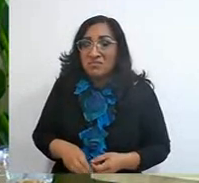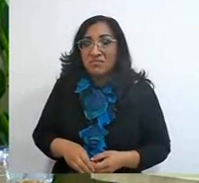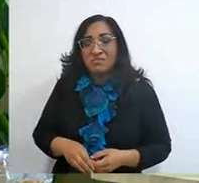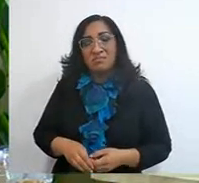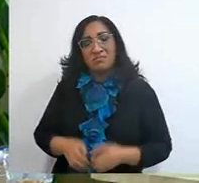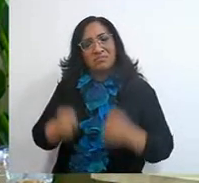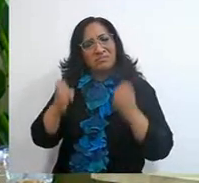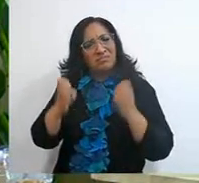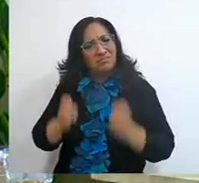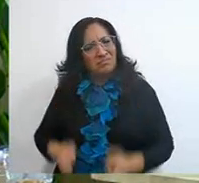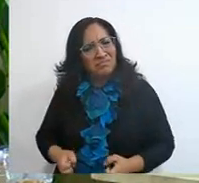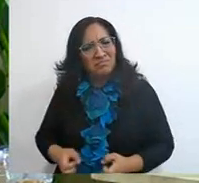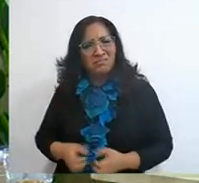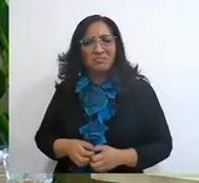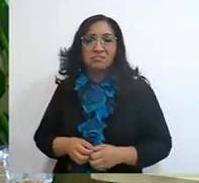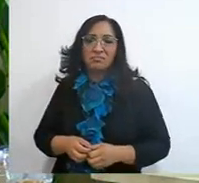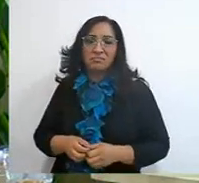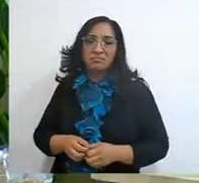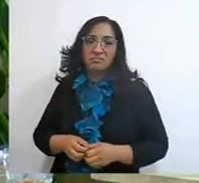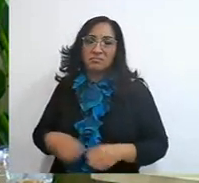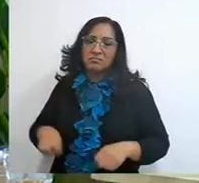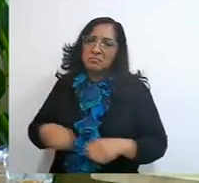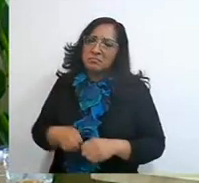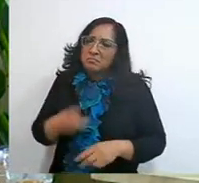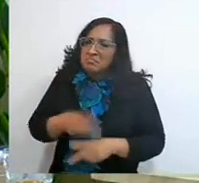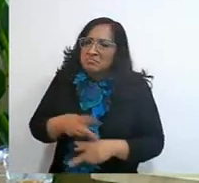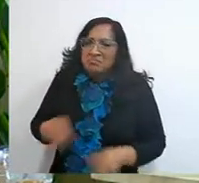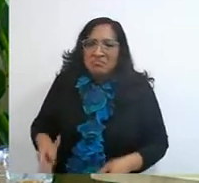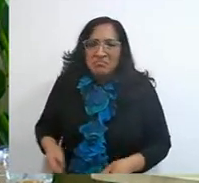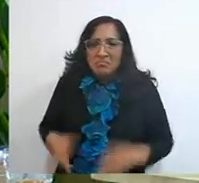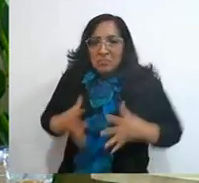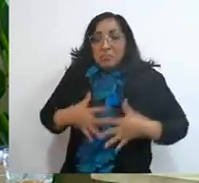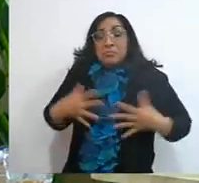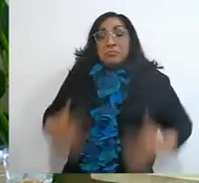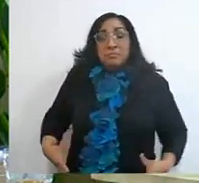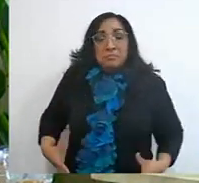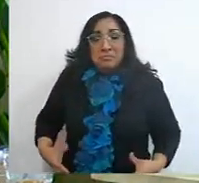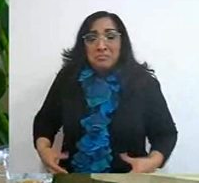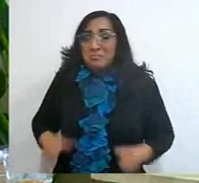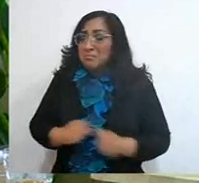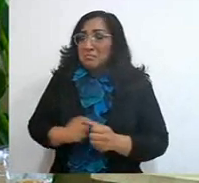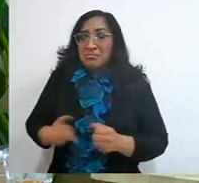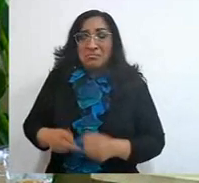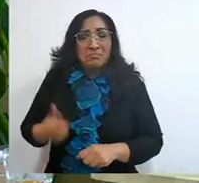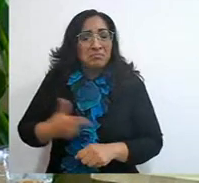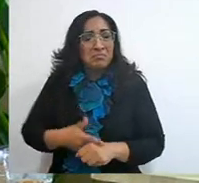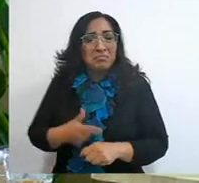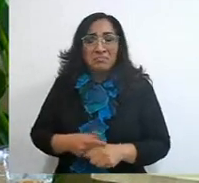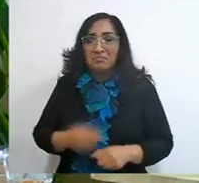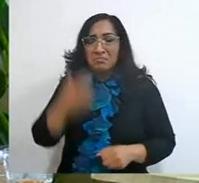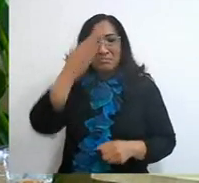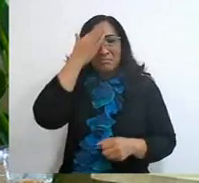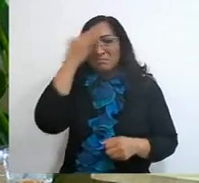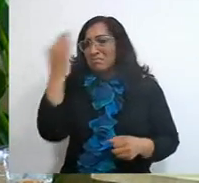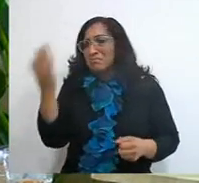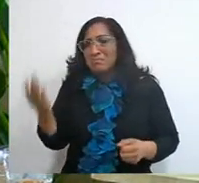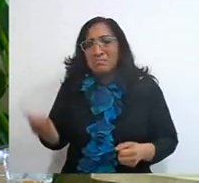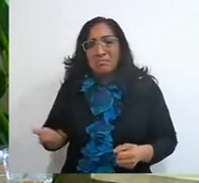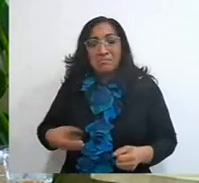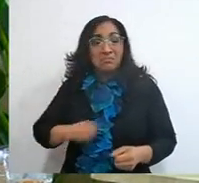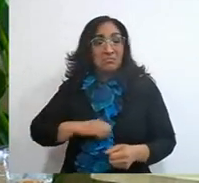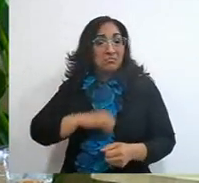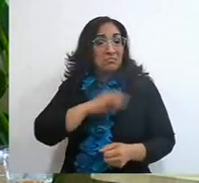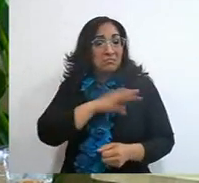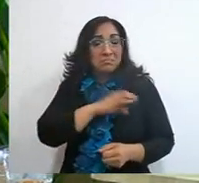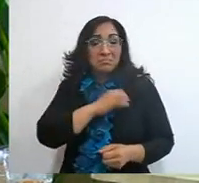mal estado, con una embolia, con una parálisis, con algo, Señor, porque no tuvieron temor